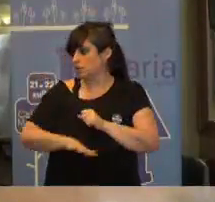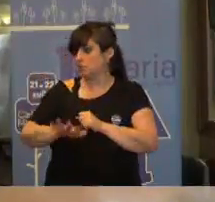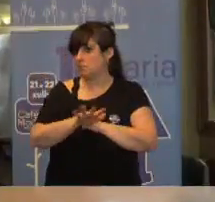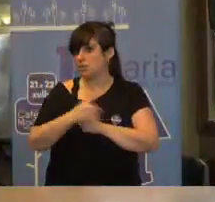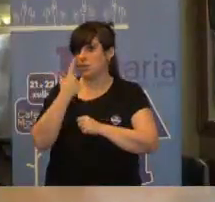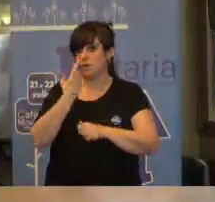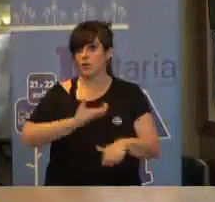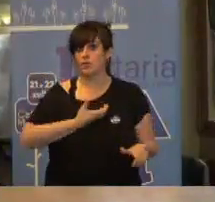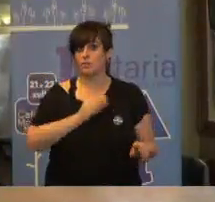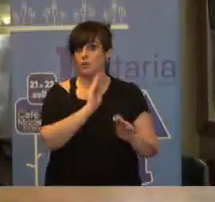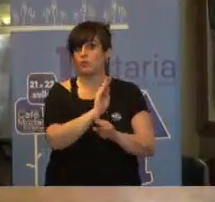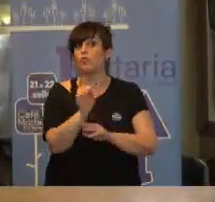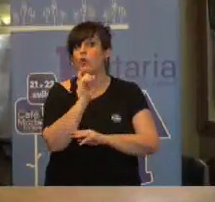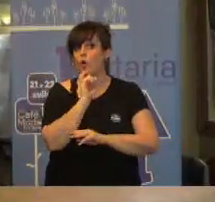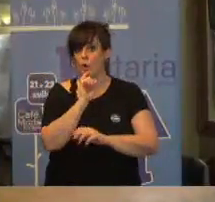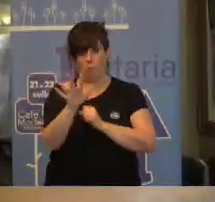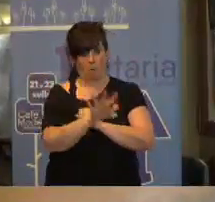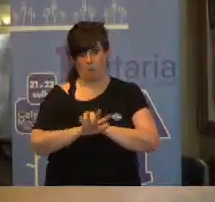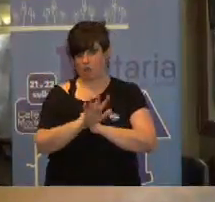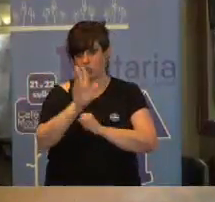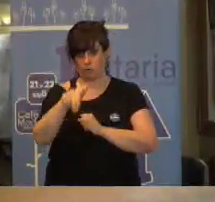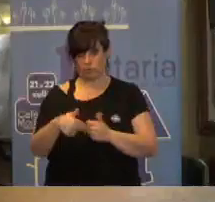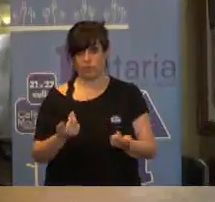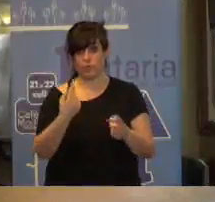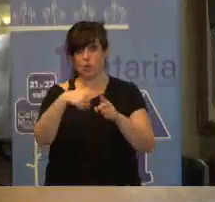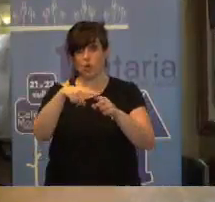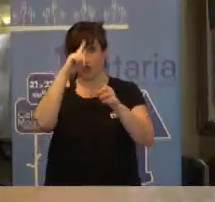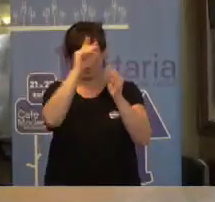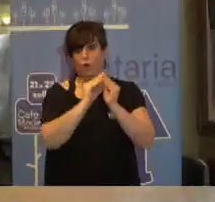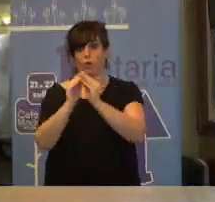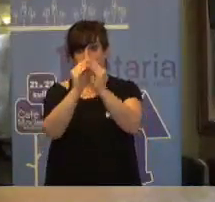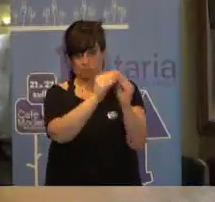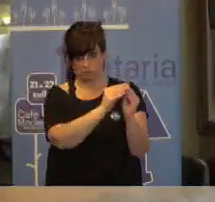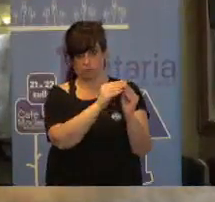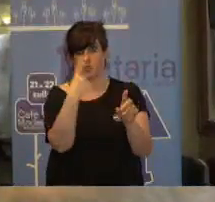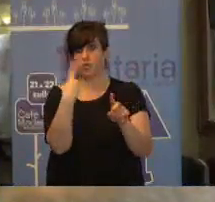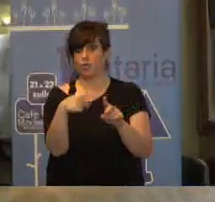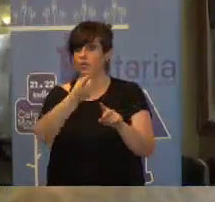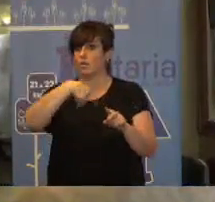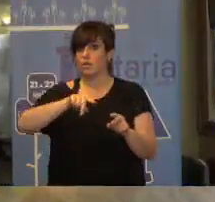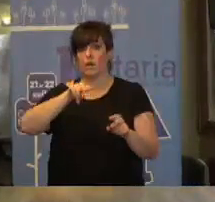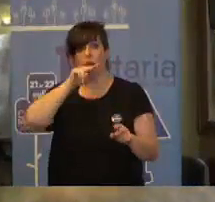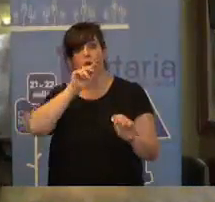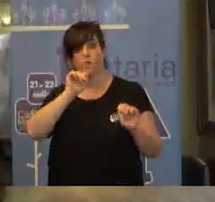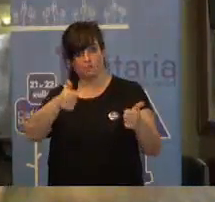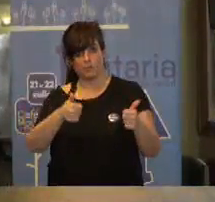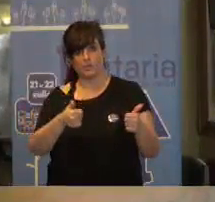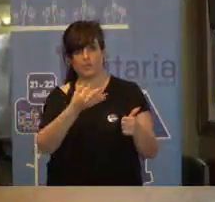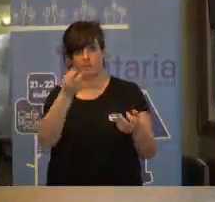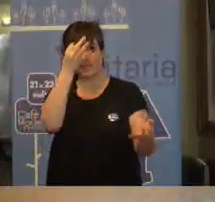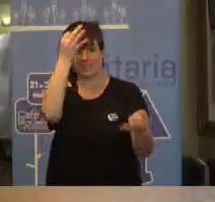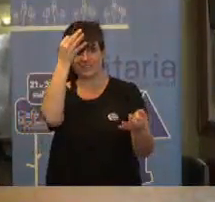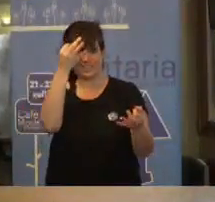os concellos. É básico desas cousas que son comuns para todos, son das que temos que empezar a falar e concretar dende